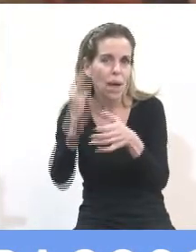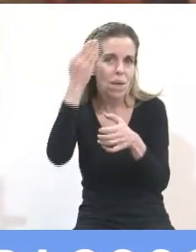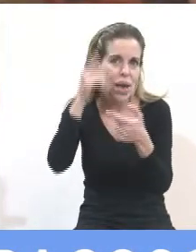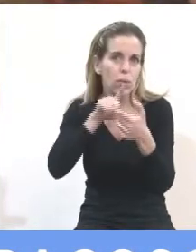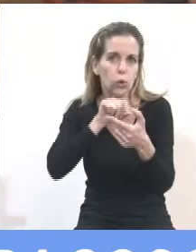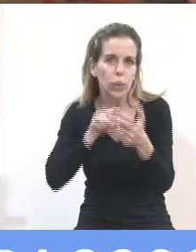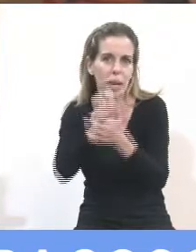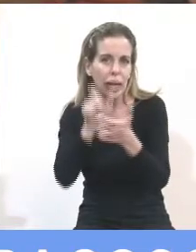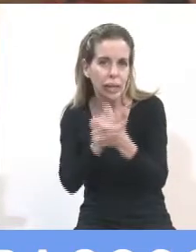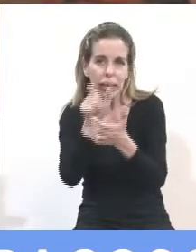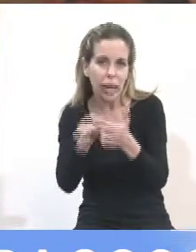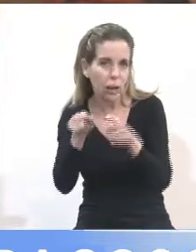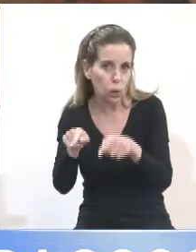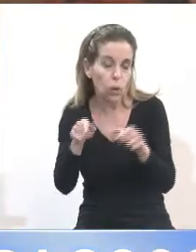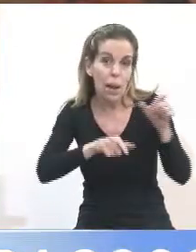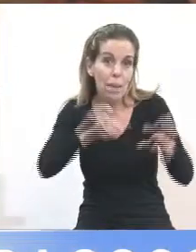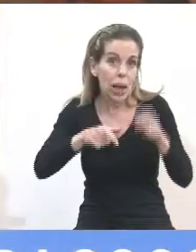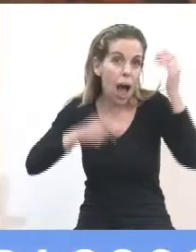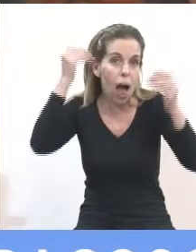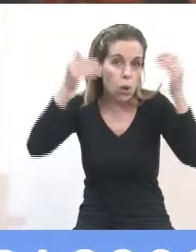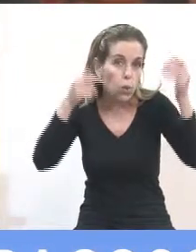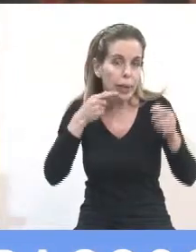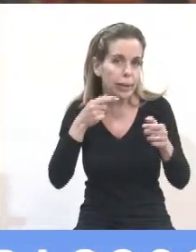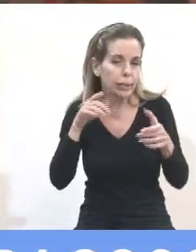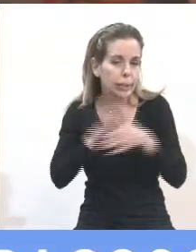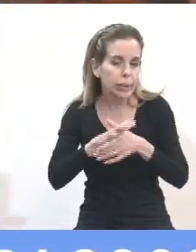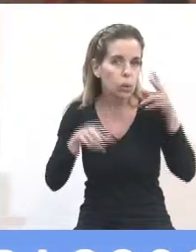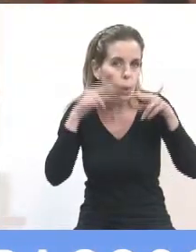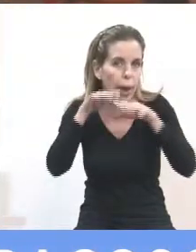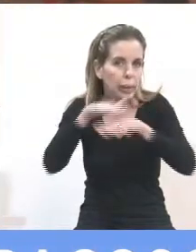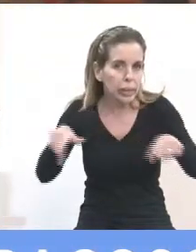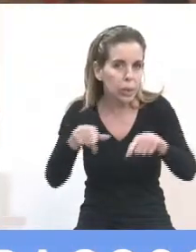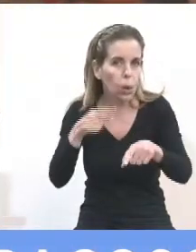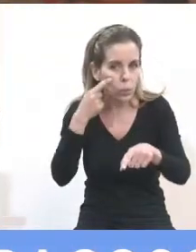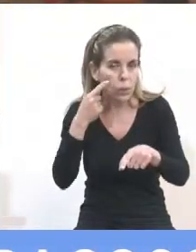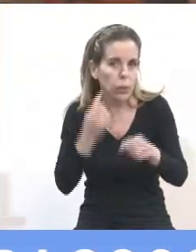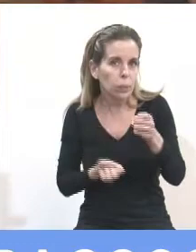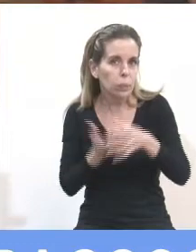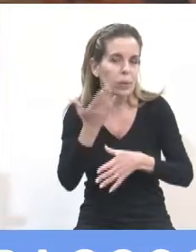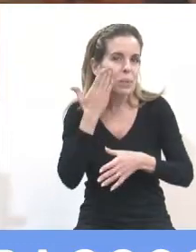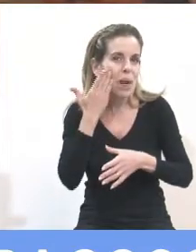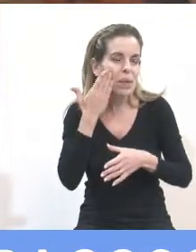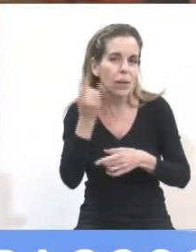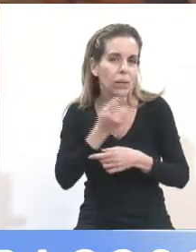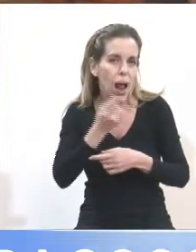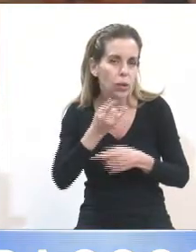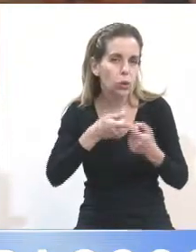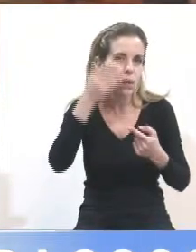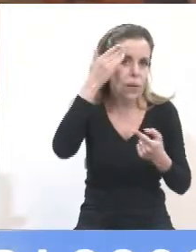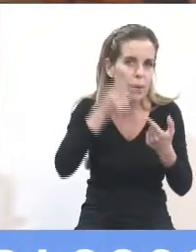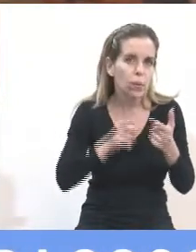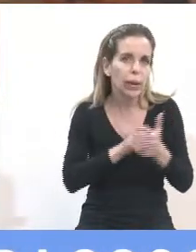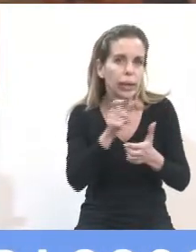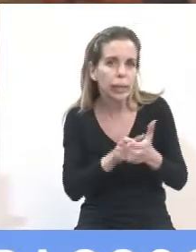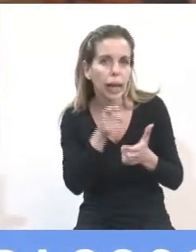los perpetradores del delito del grooming suelen generar un perfil falso en una red social, en